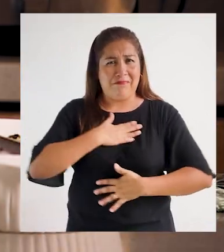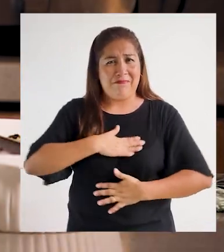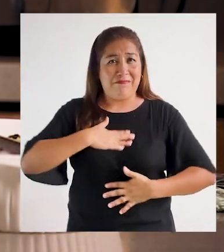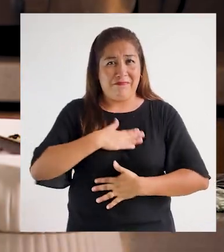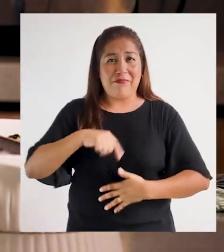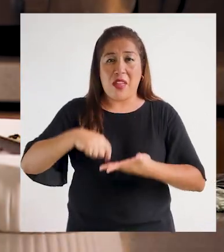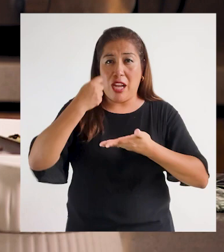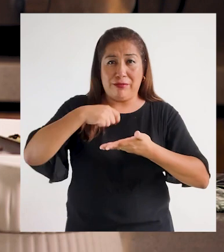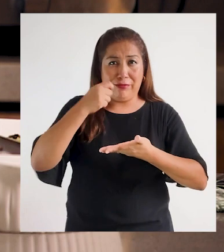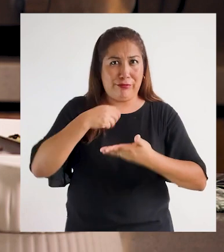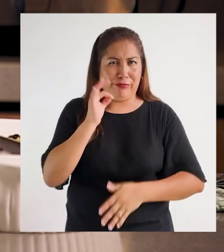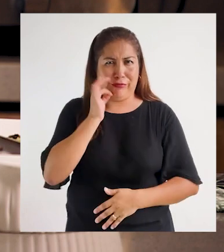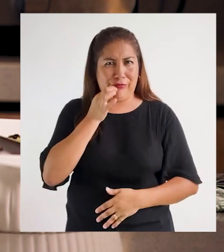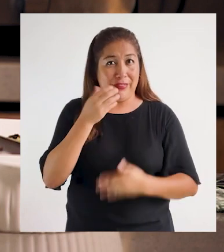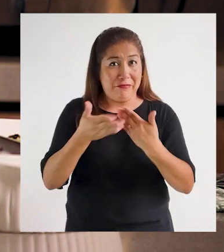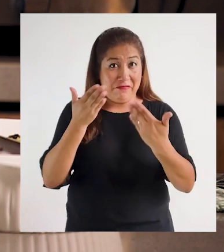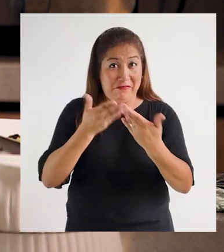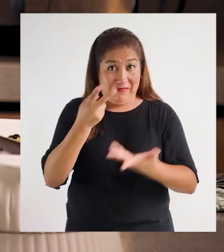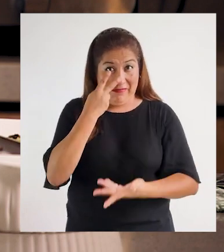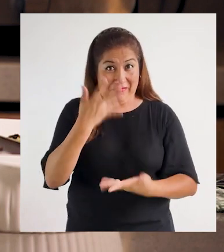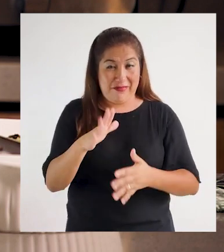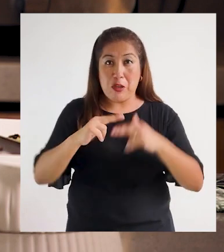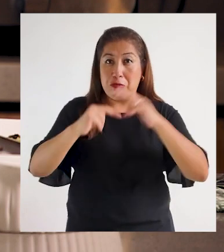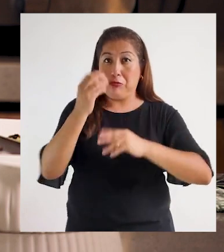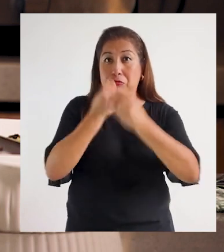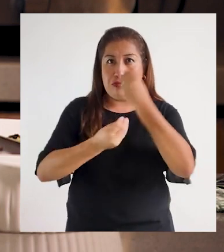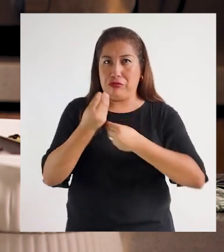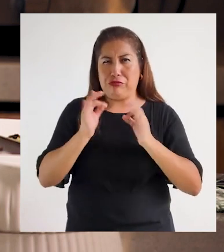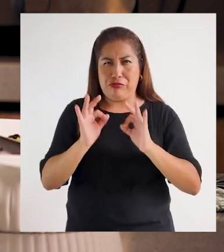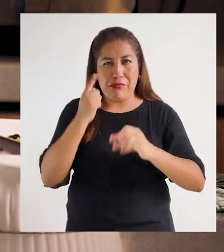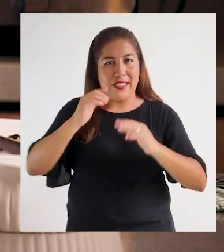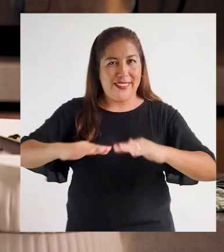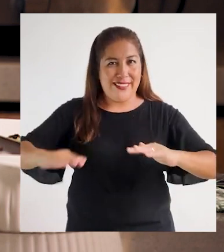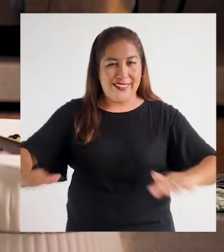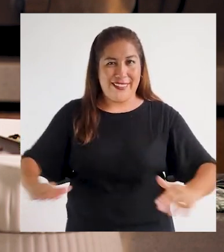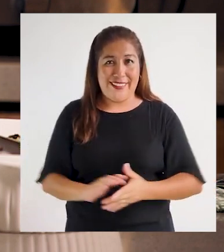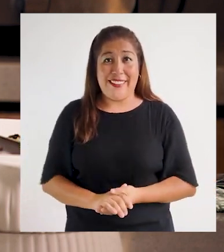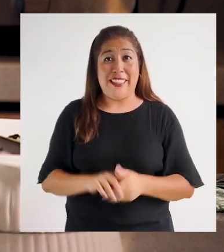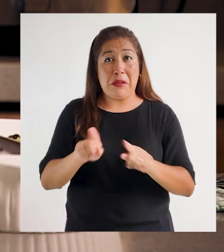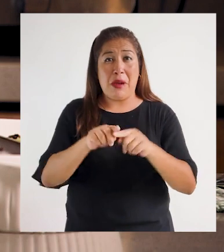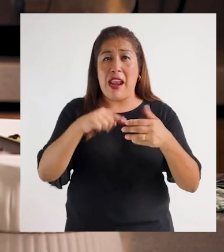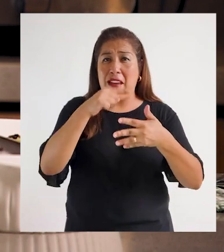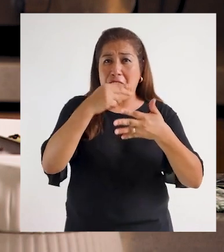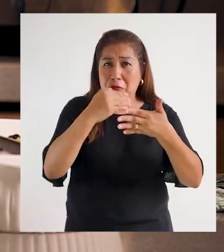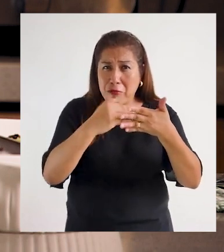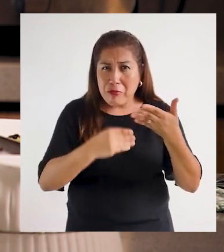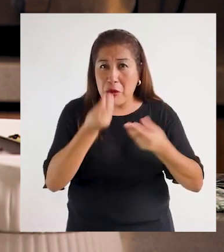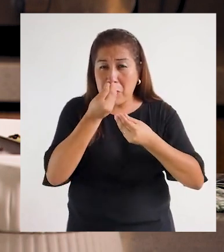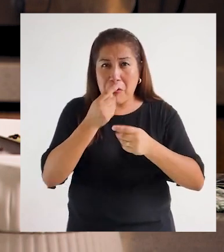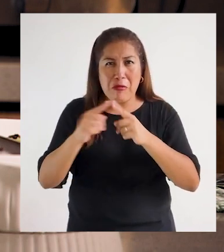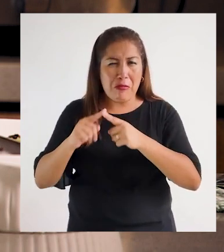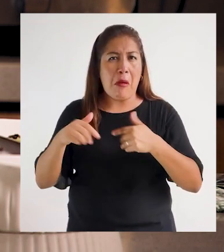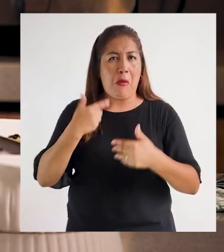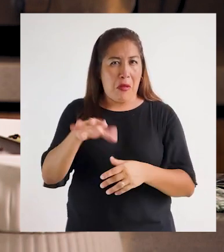Disfruten este rico platillo, ya vieron que es súper fácil y nutritivo sobre todo para los niños. Y así como esta receta también podrán